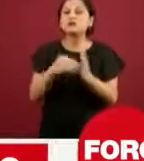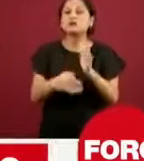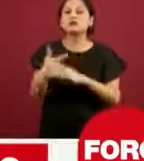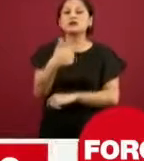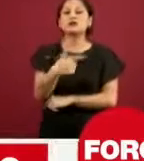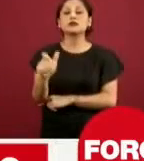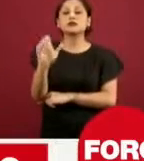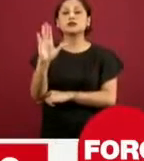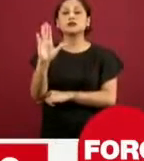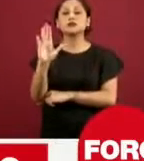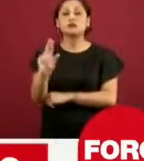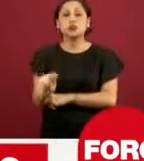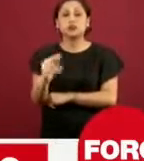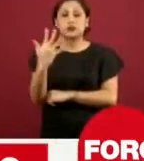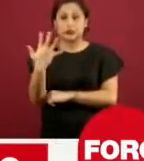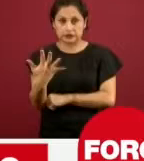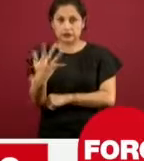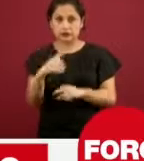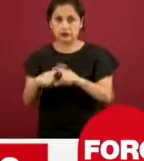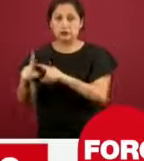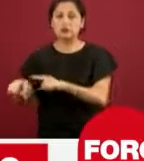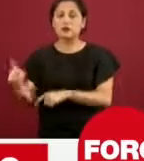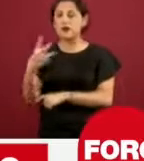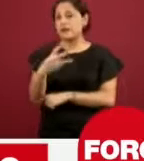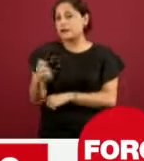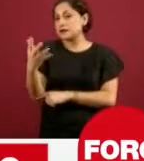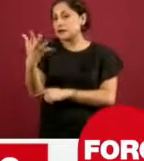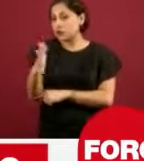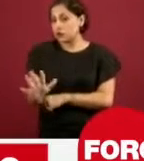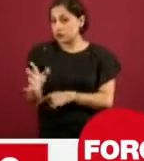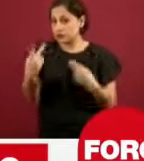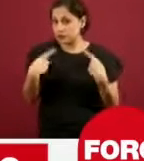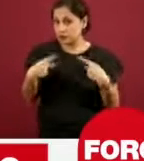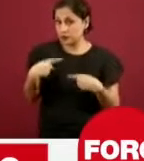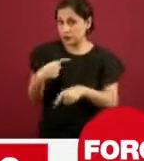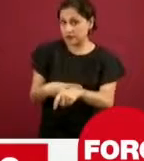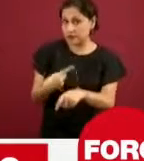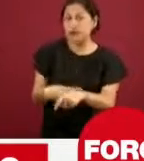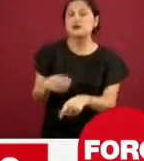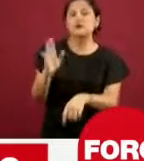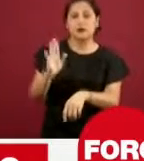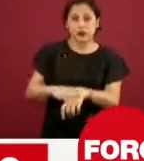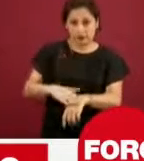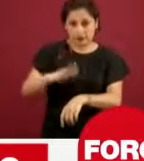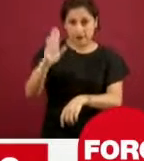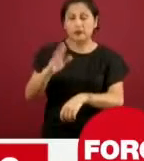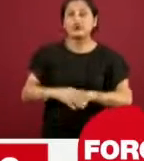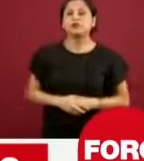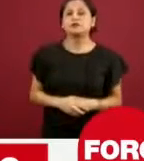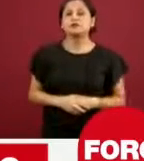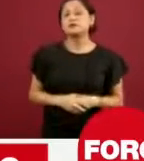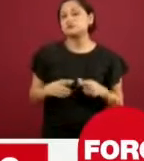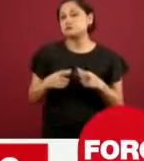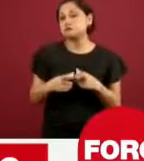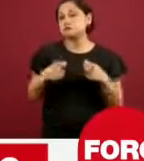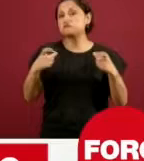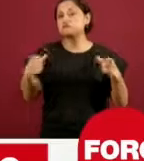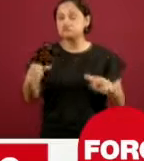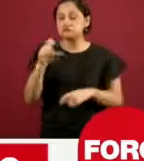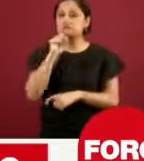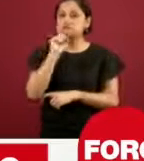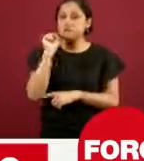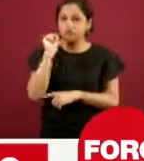2.785 casos, un poco más de 310 casos nuevos para el día de hoy, así también un incremento en el número